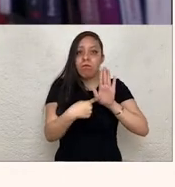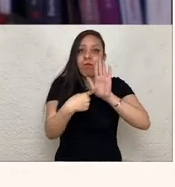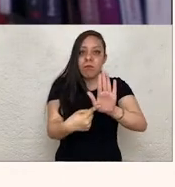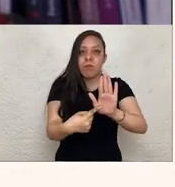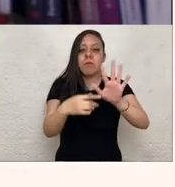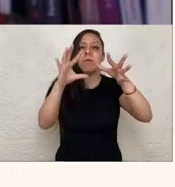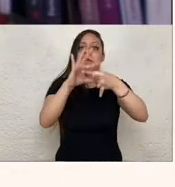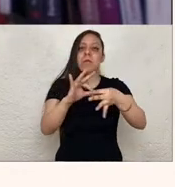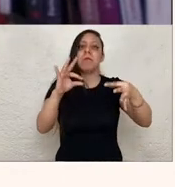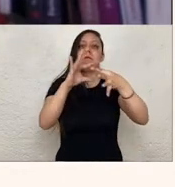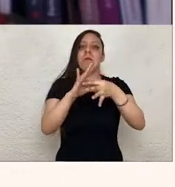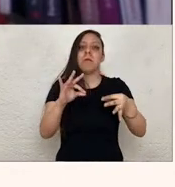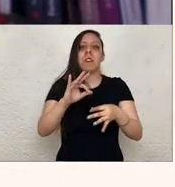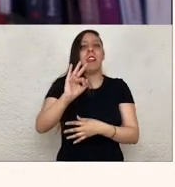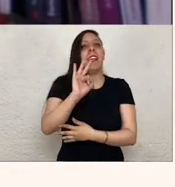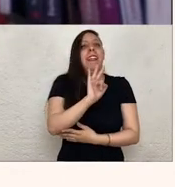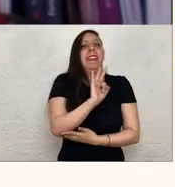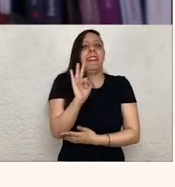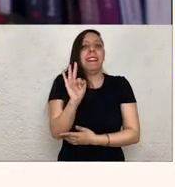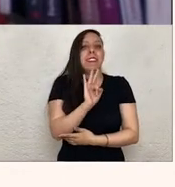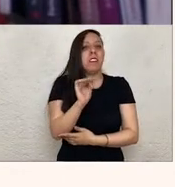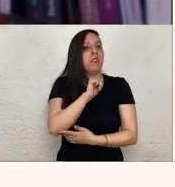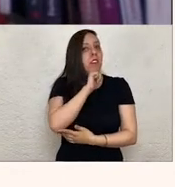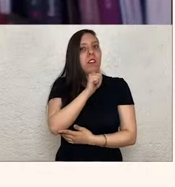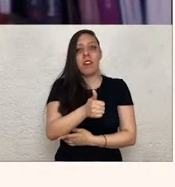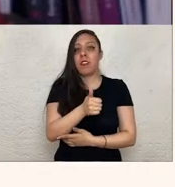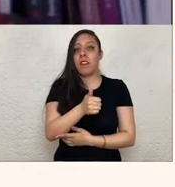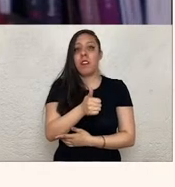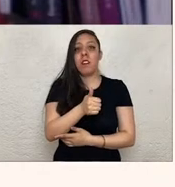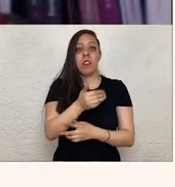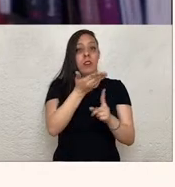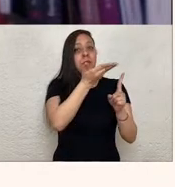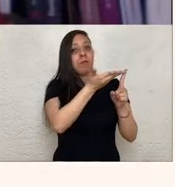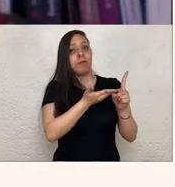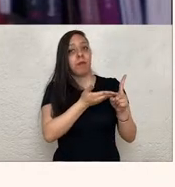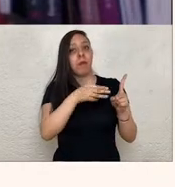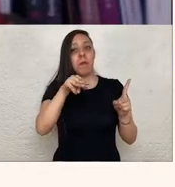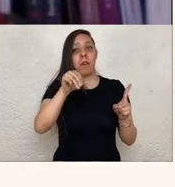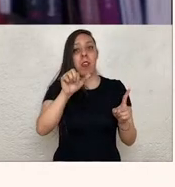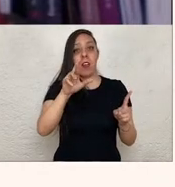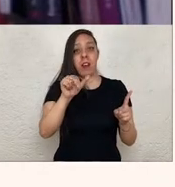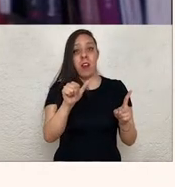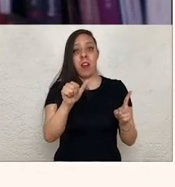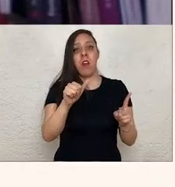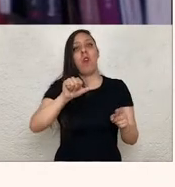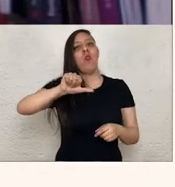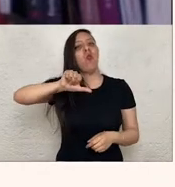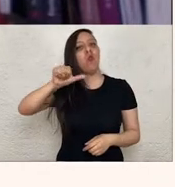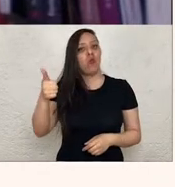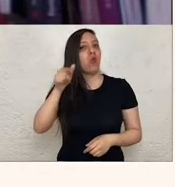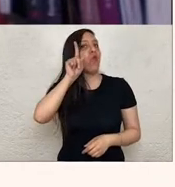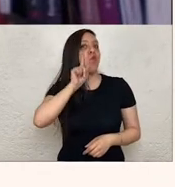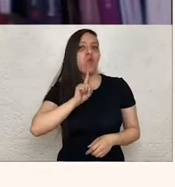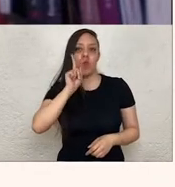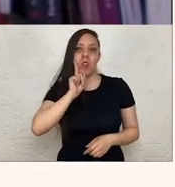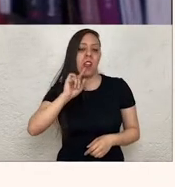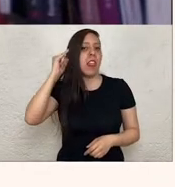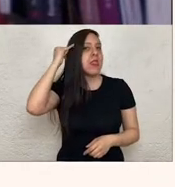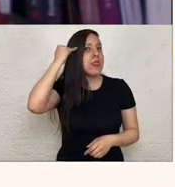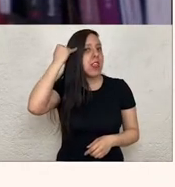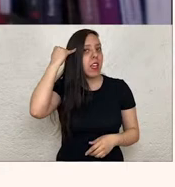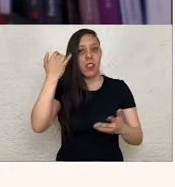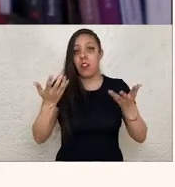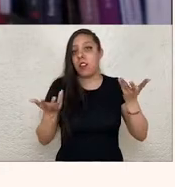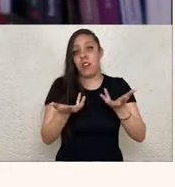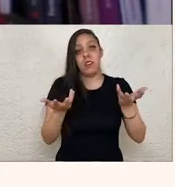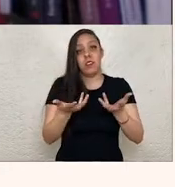que, pues que quizás si no hubiera sido Doña Marina quien ocupara ese lugar, otra mujer indígena